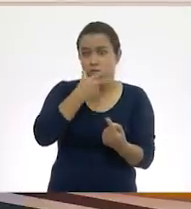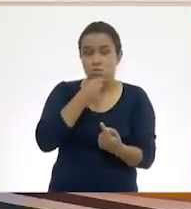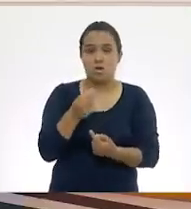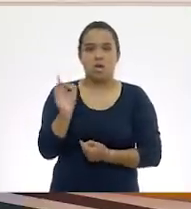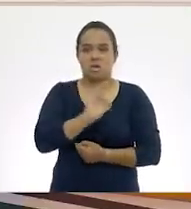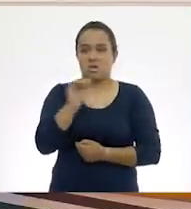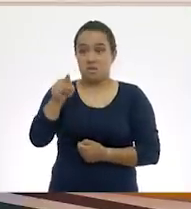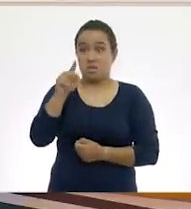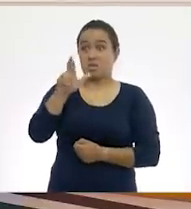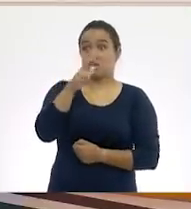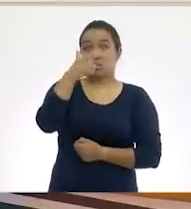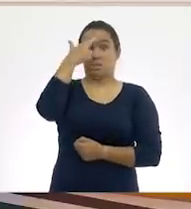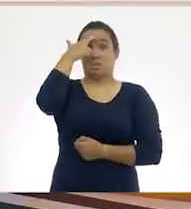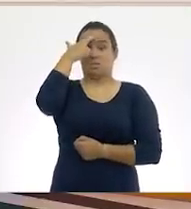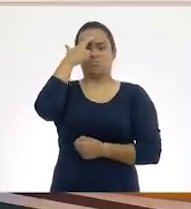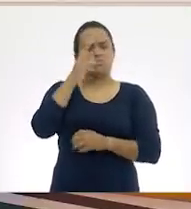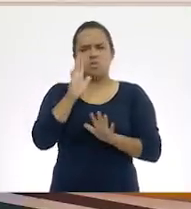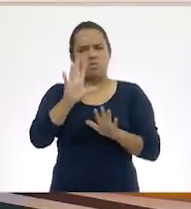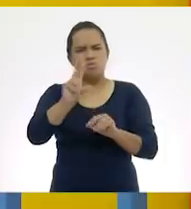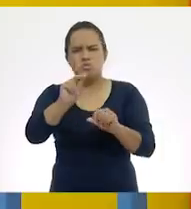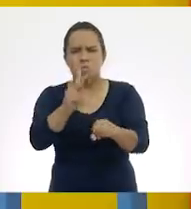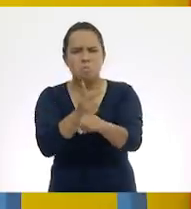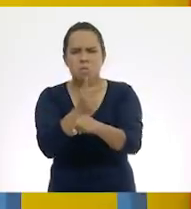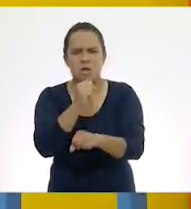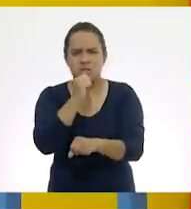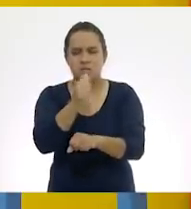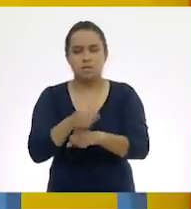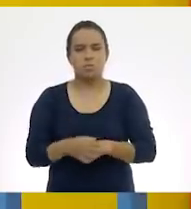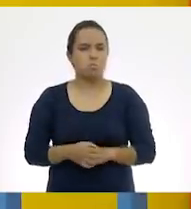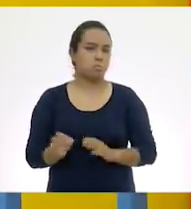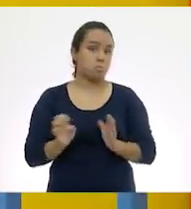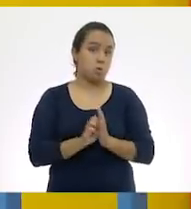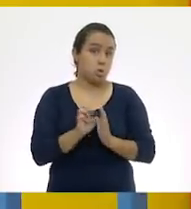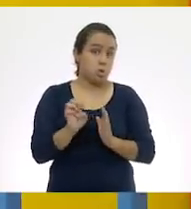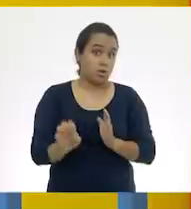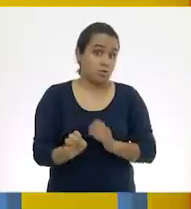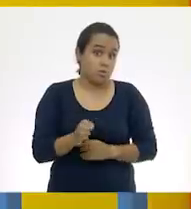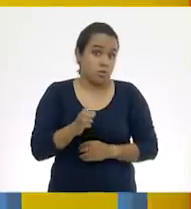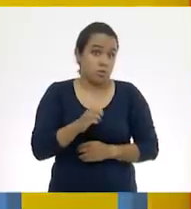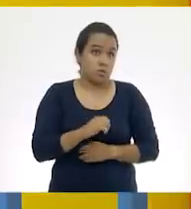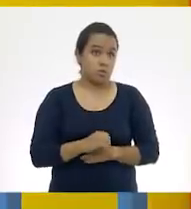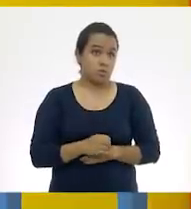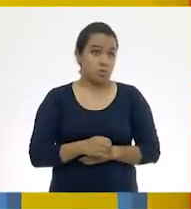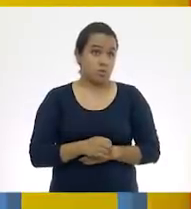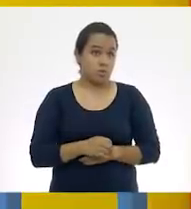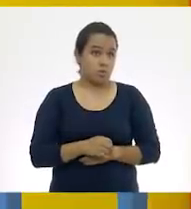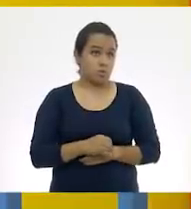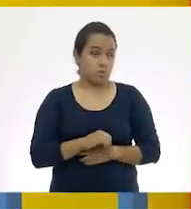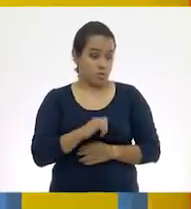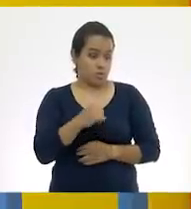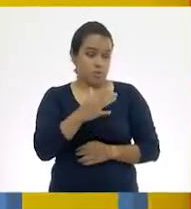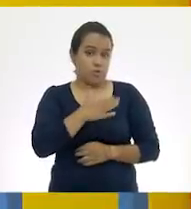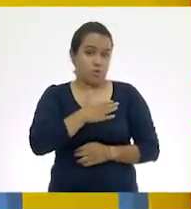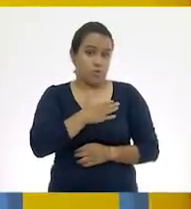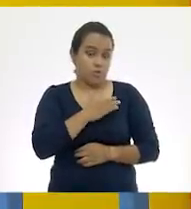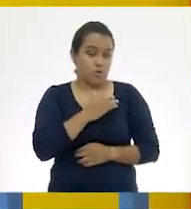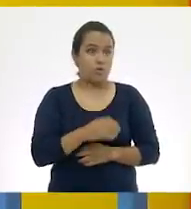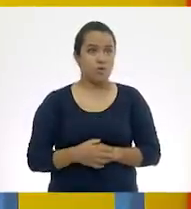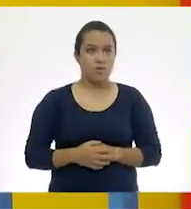que no se acuerdan, no hay ningún problema. Como Johnson, o